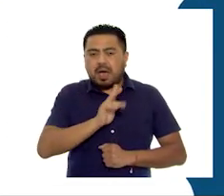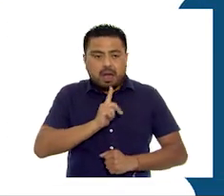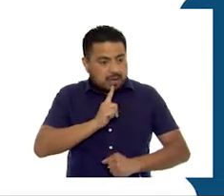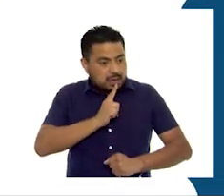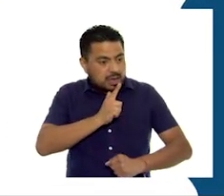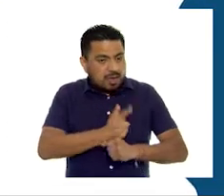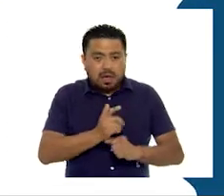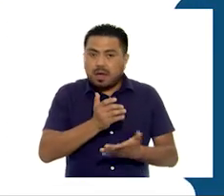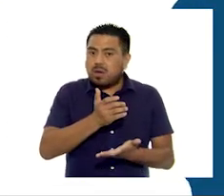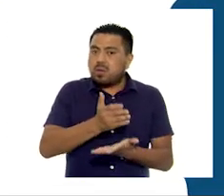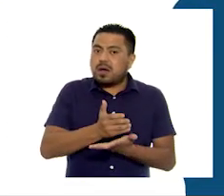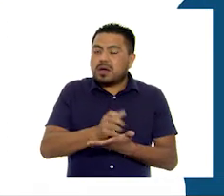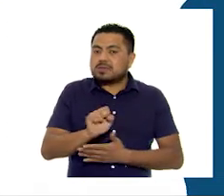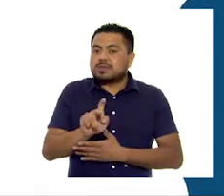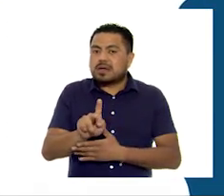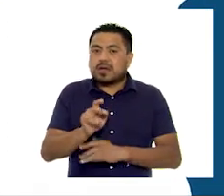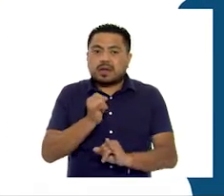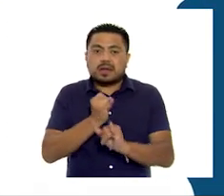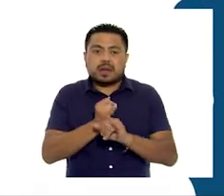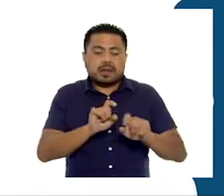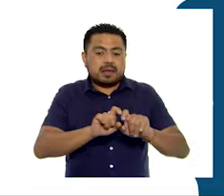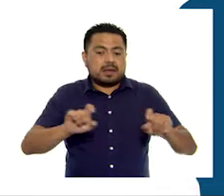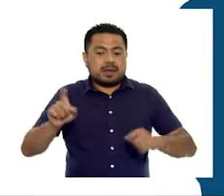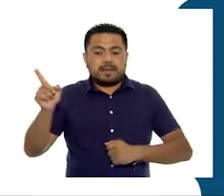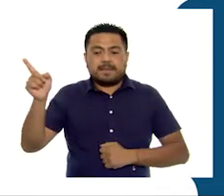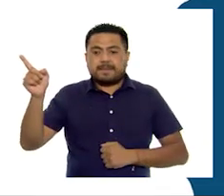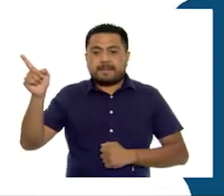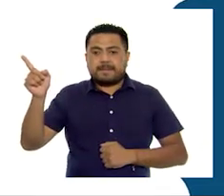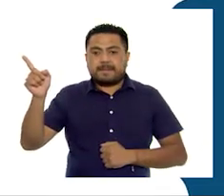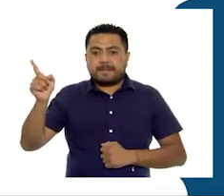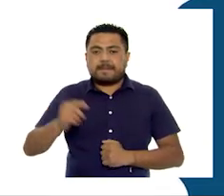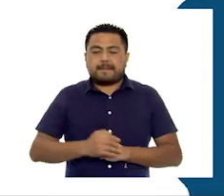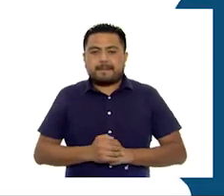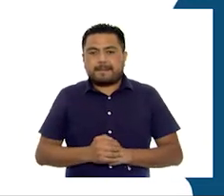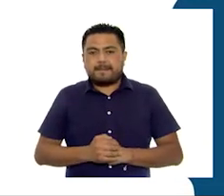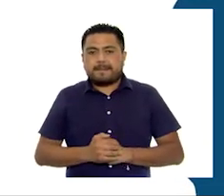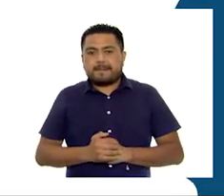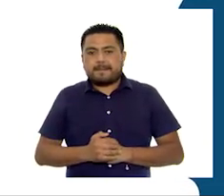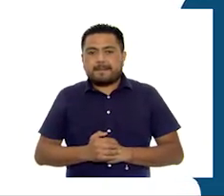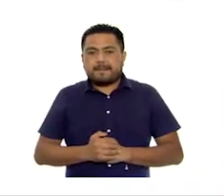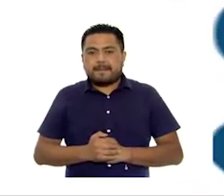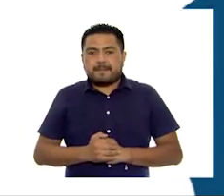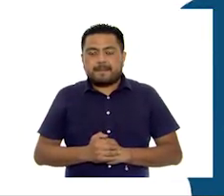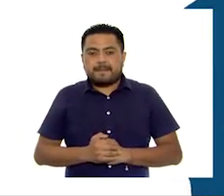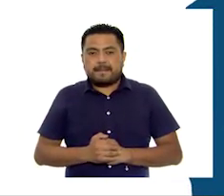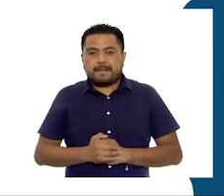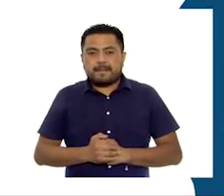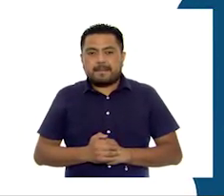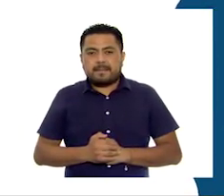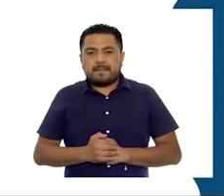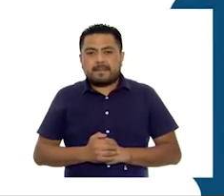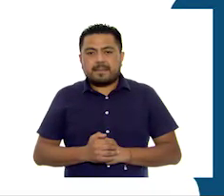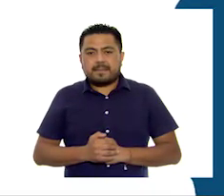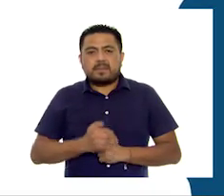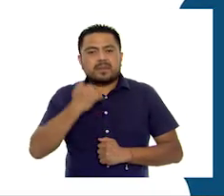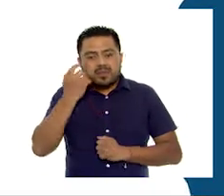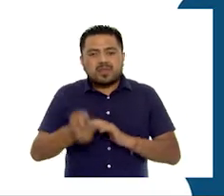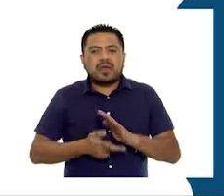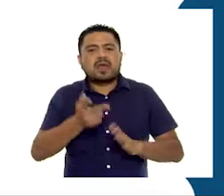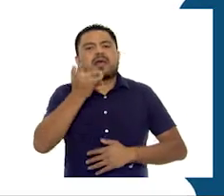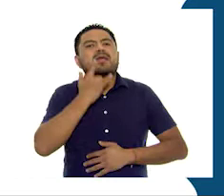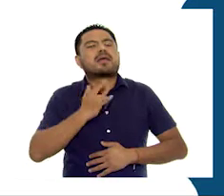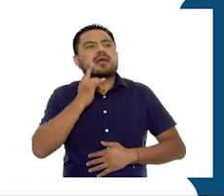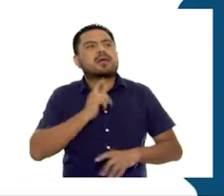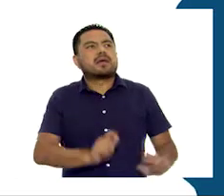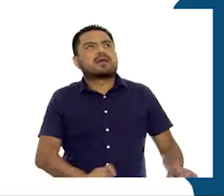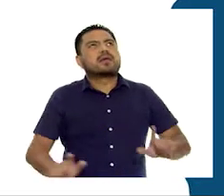los libros de texto en la página conaliteg puntos punto gob.mx si quieres volver a